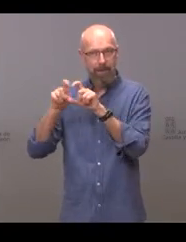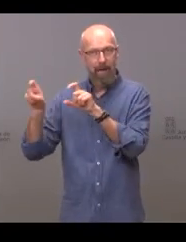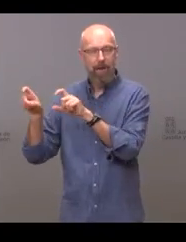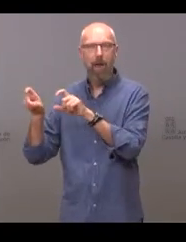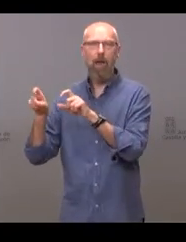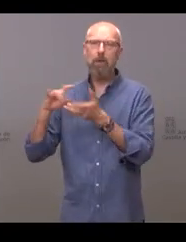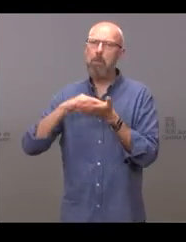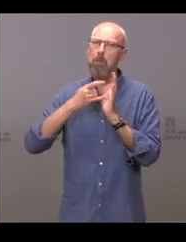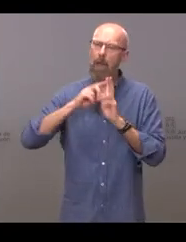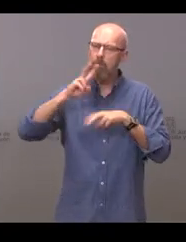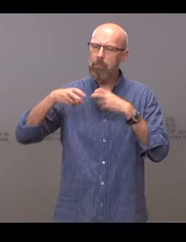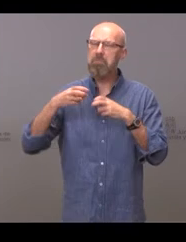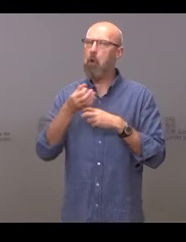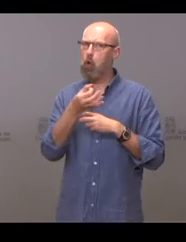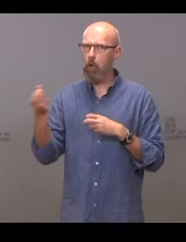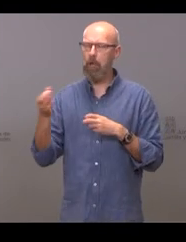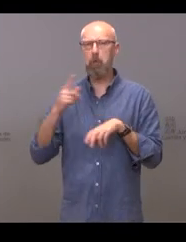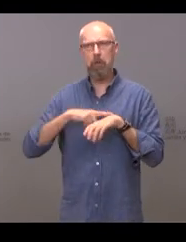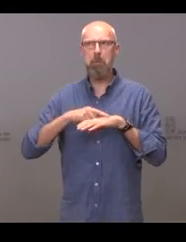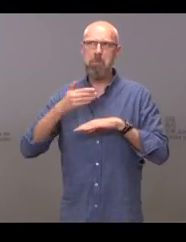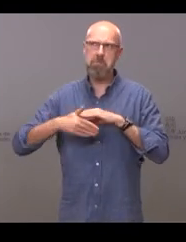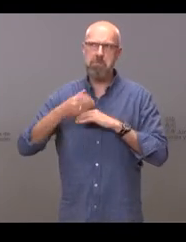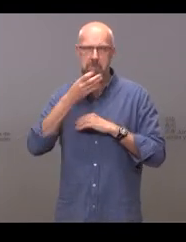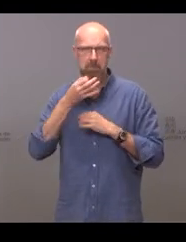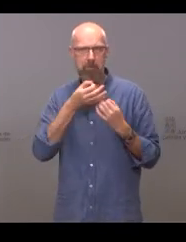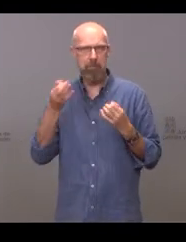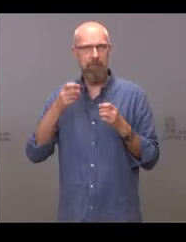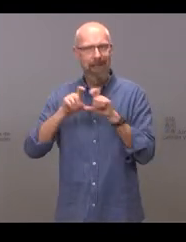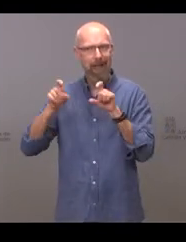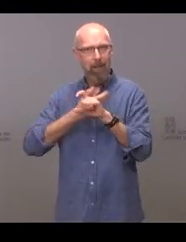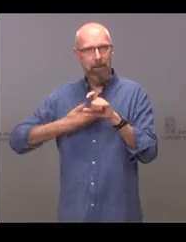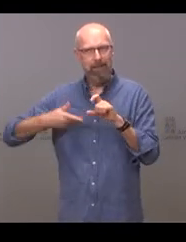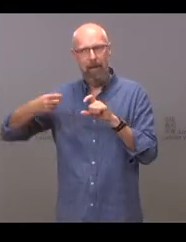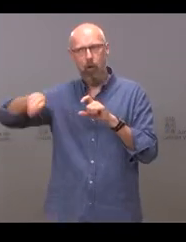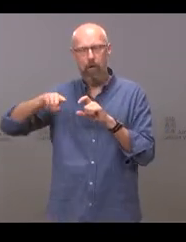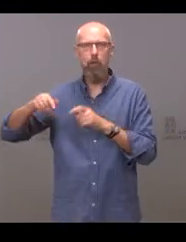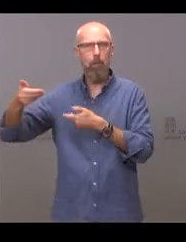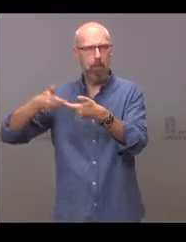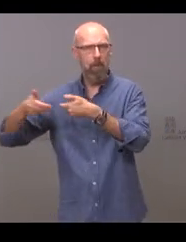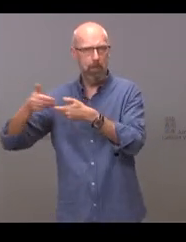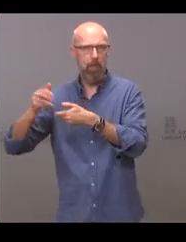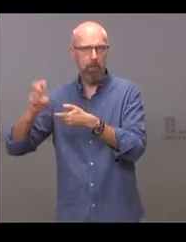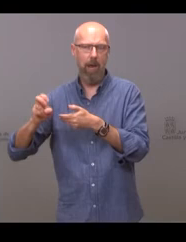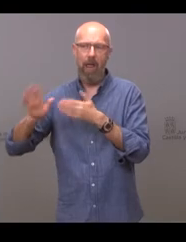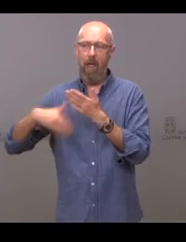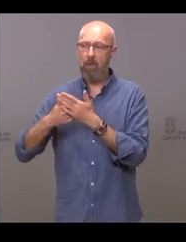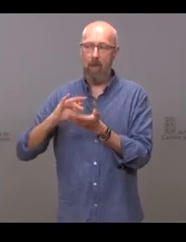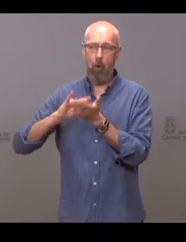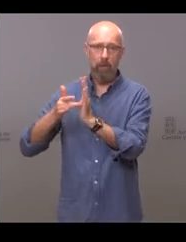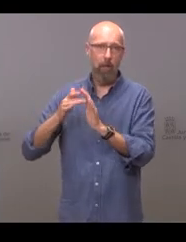han ido correctas a nyon al niño en tiempo y forma y los empresarios están utilizando todas prácticamente que se están llegando a votar